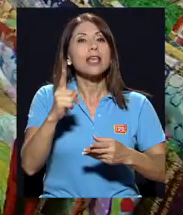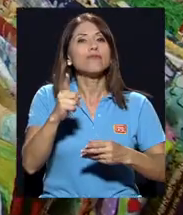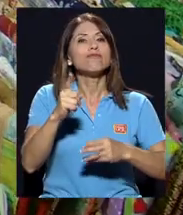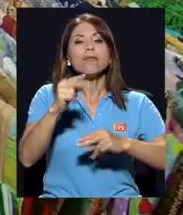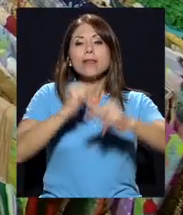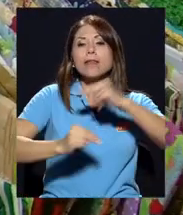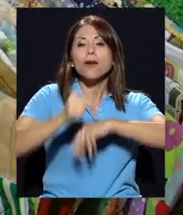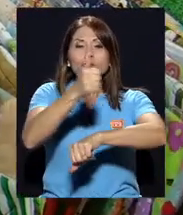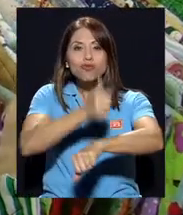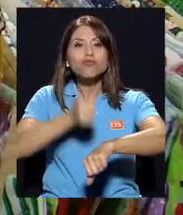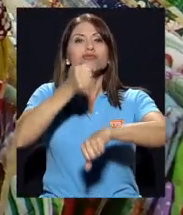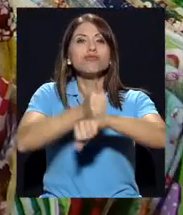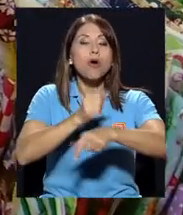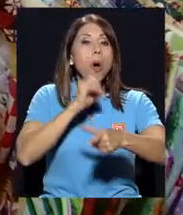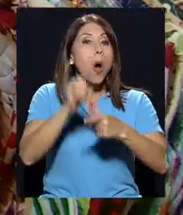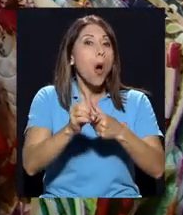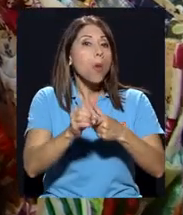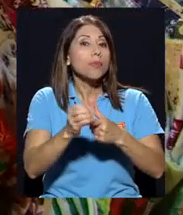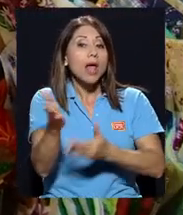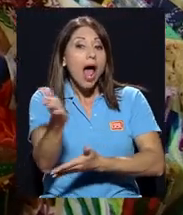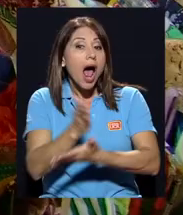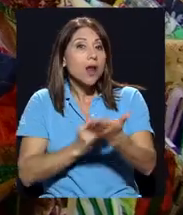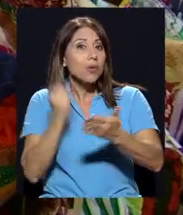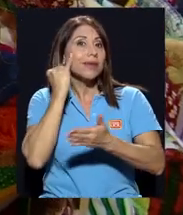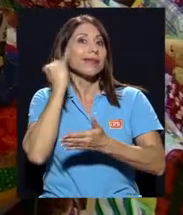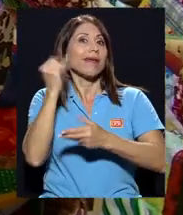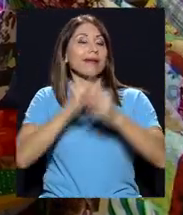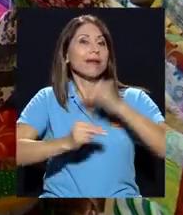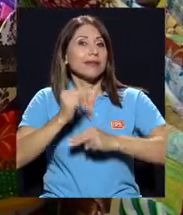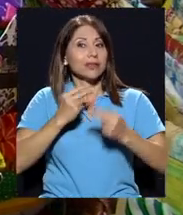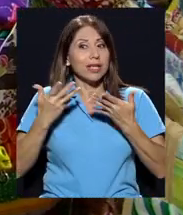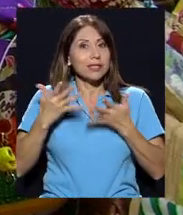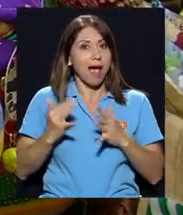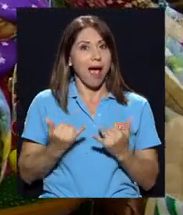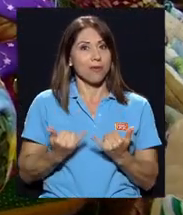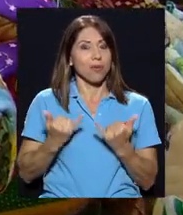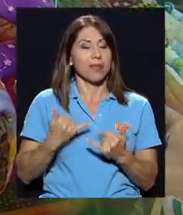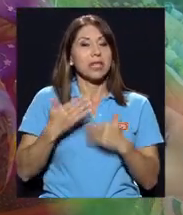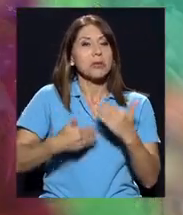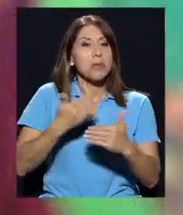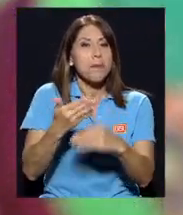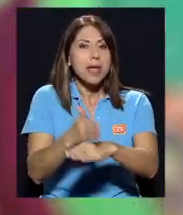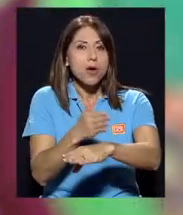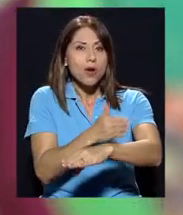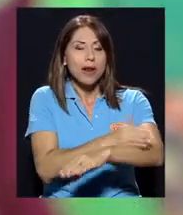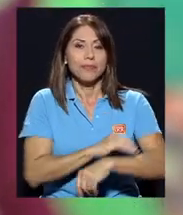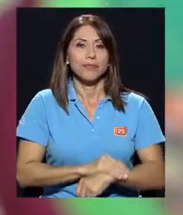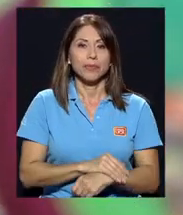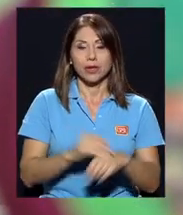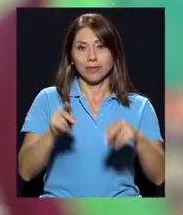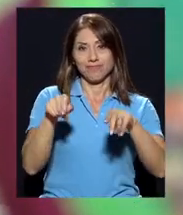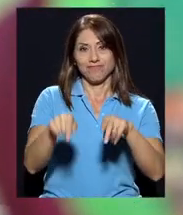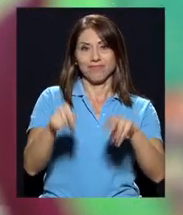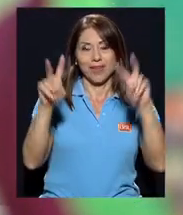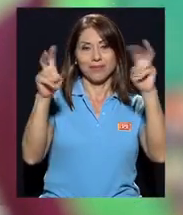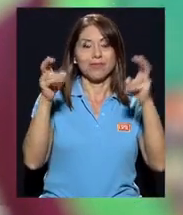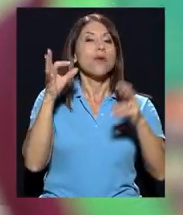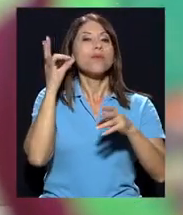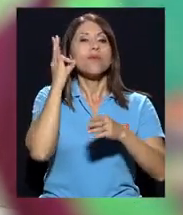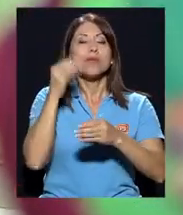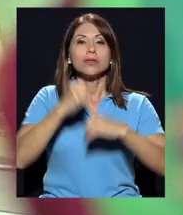emprendimiento o mejorar la gestión de algún emprendimiento que tengan en desarrollo en la actualidad. Mujeres Construyendo un Mejor